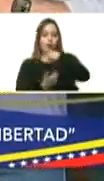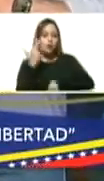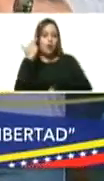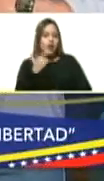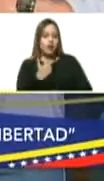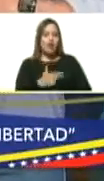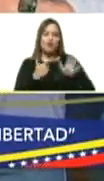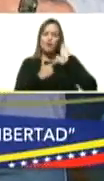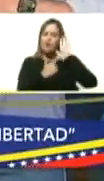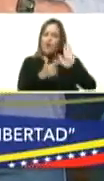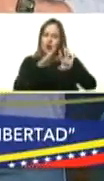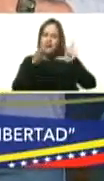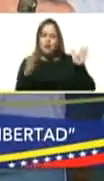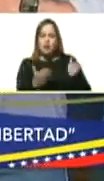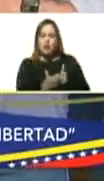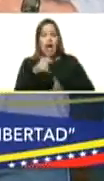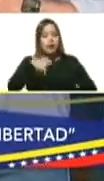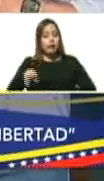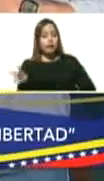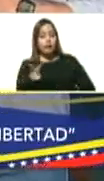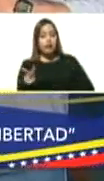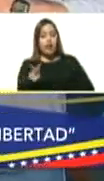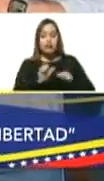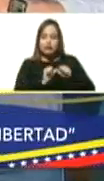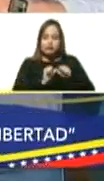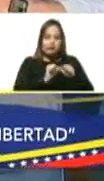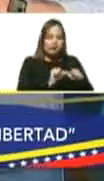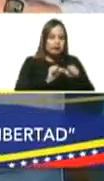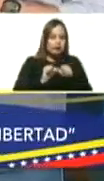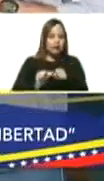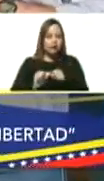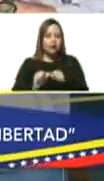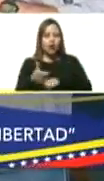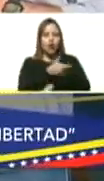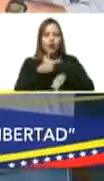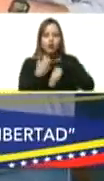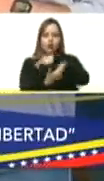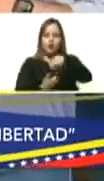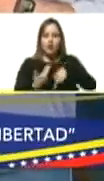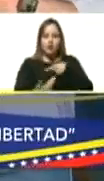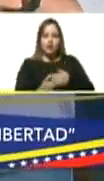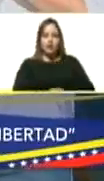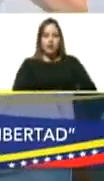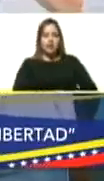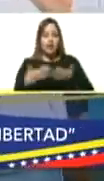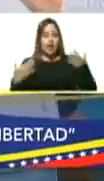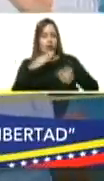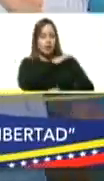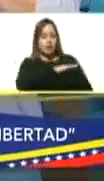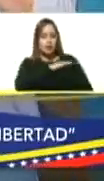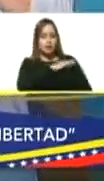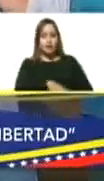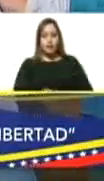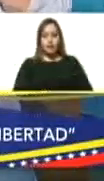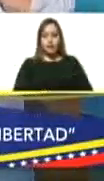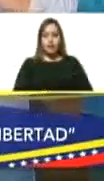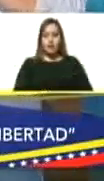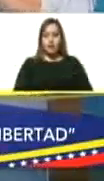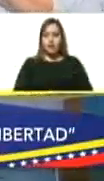ejemplo en el mundo, ejemplo acá en Venezuela, seguimos con nuestro gobierno revolucionario y nuestra gran misión. Muy bien, presidente.